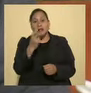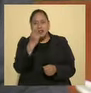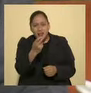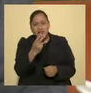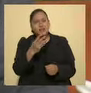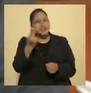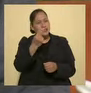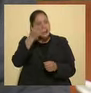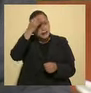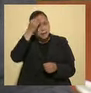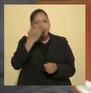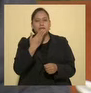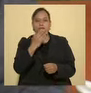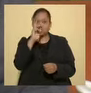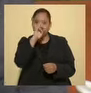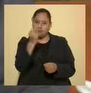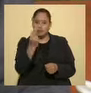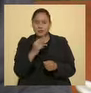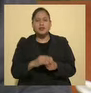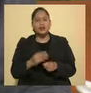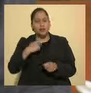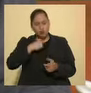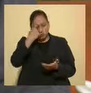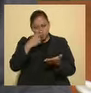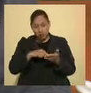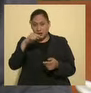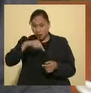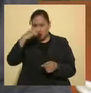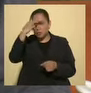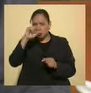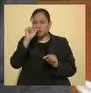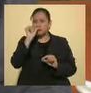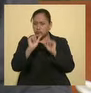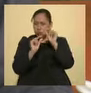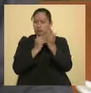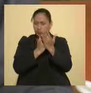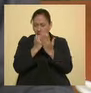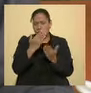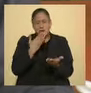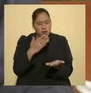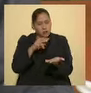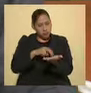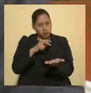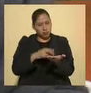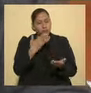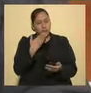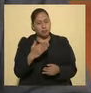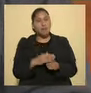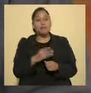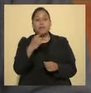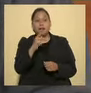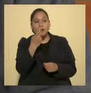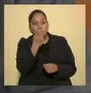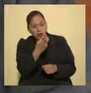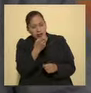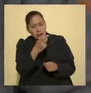tienen que quedar muy claras a nosotros y me parece que México va avanzando, poco a poco lo vamos haciendo. Y este tipo